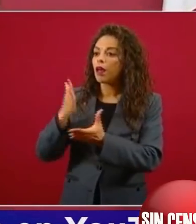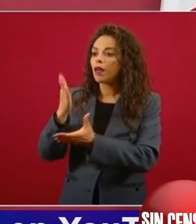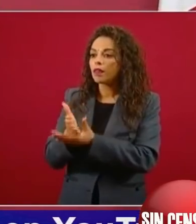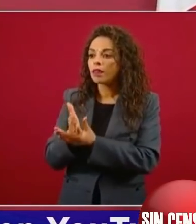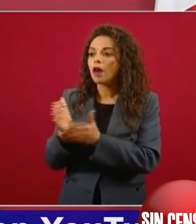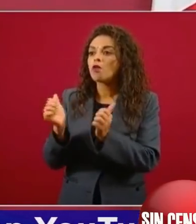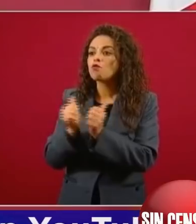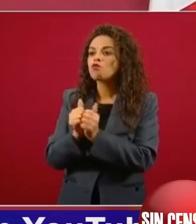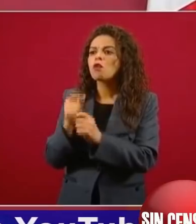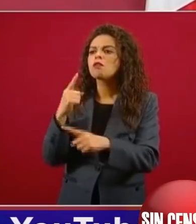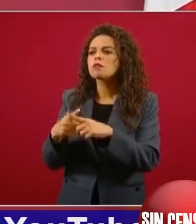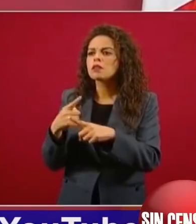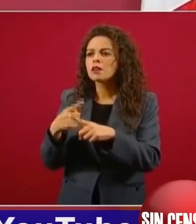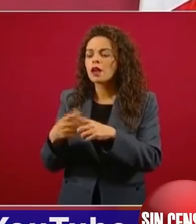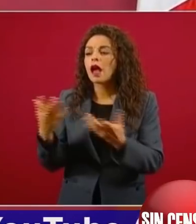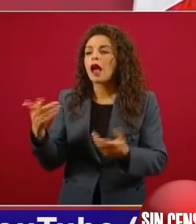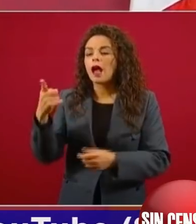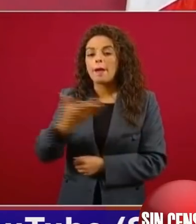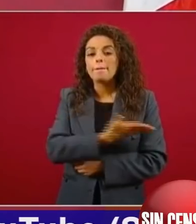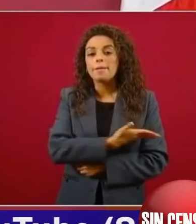de Acapulco.